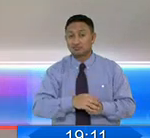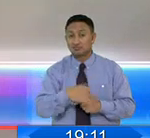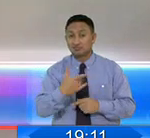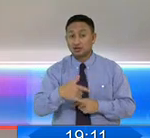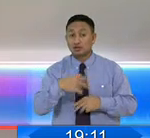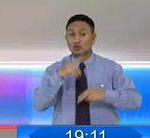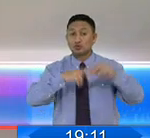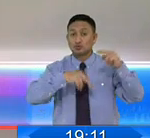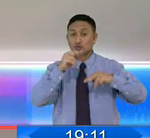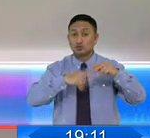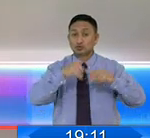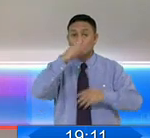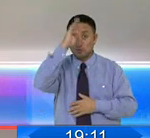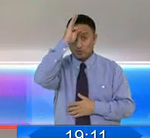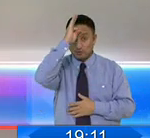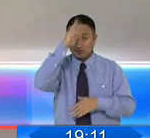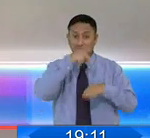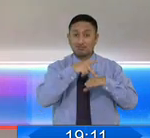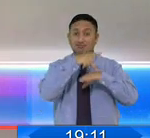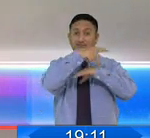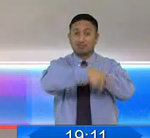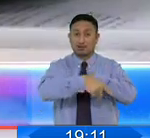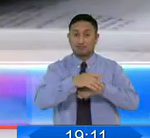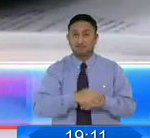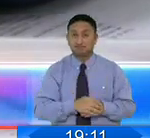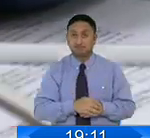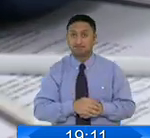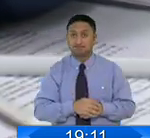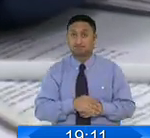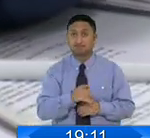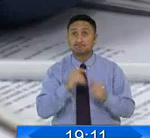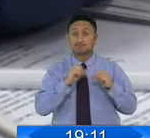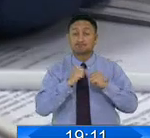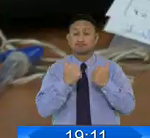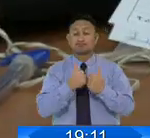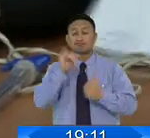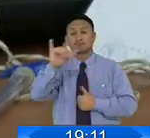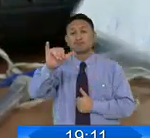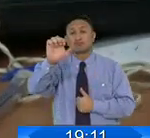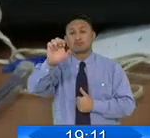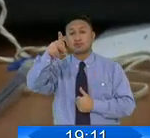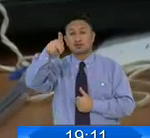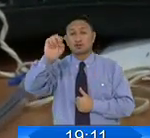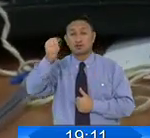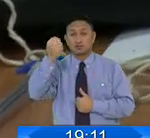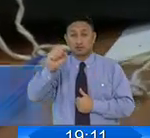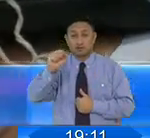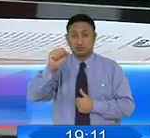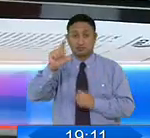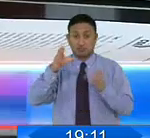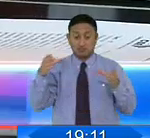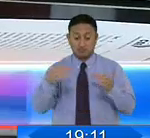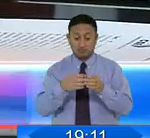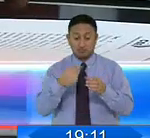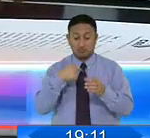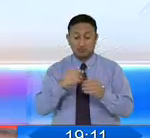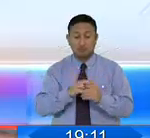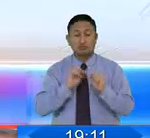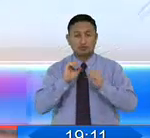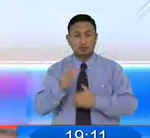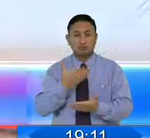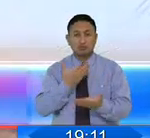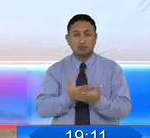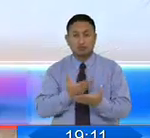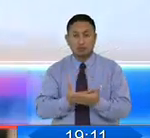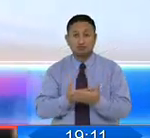construcción del hospital del Cantón Pedernales. El legislador Héctor Yepes, de la Comisión Multipartidista, planteó dar paso al